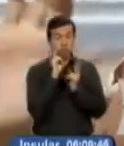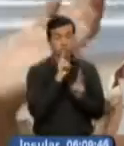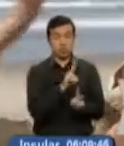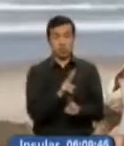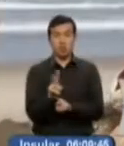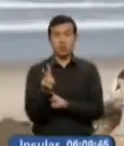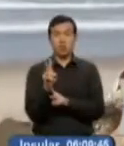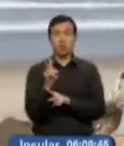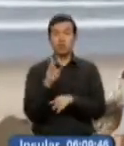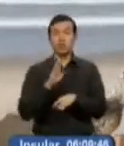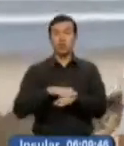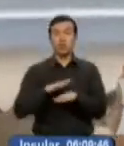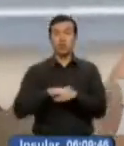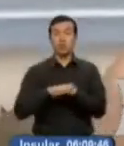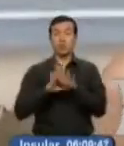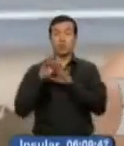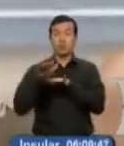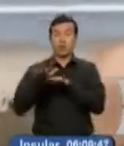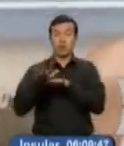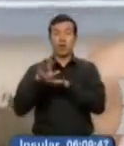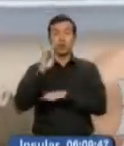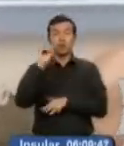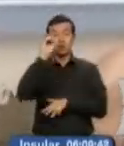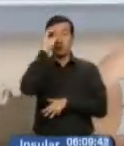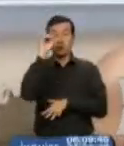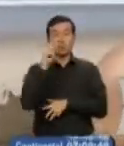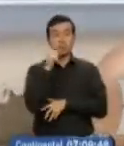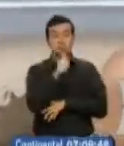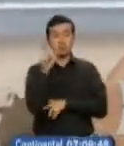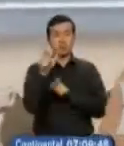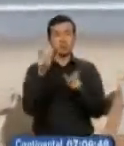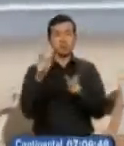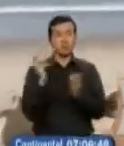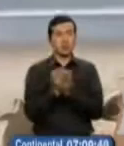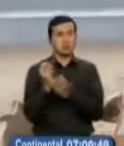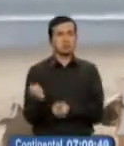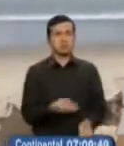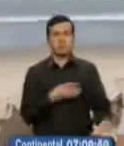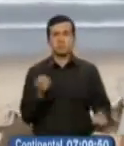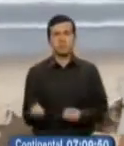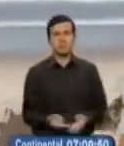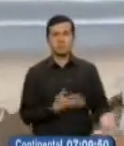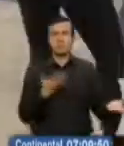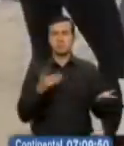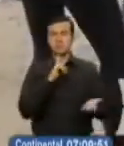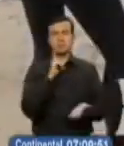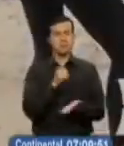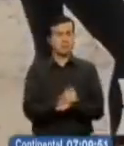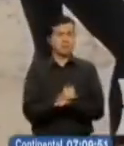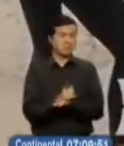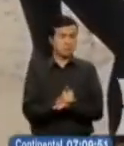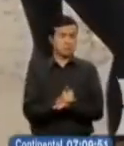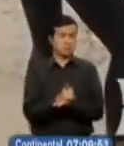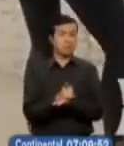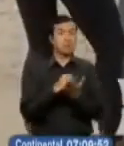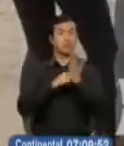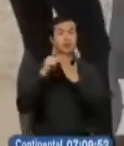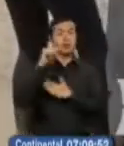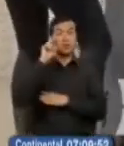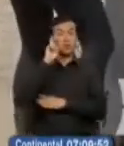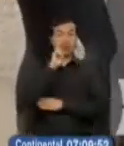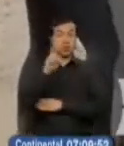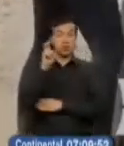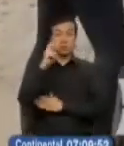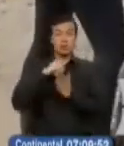viene del mar. El 80% viene de las ciudades y vienen de los pueblos, al lado de las playas. Los ministerios de Turismo y